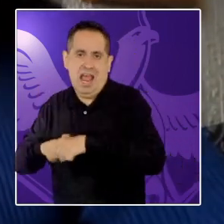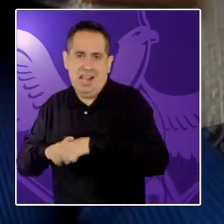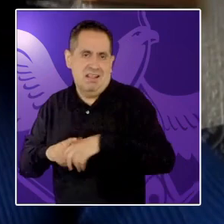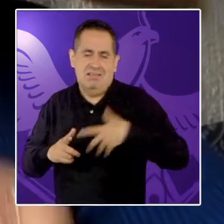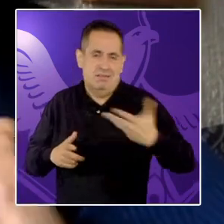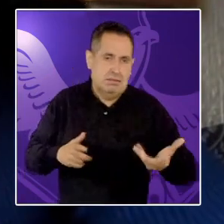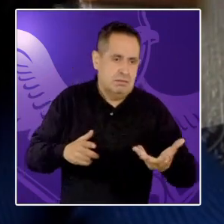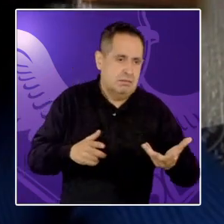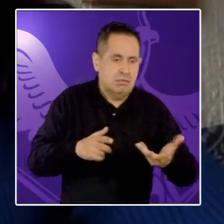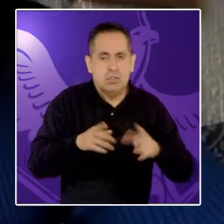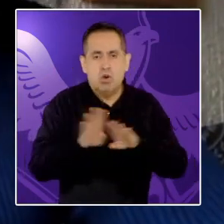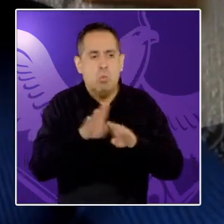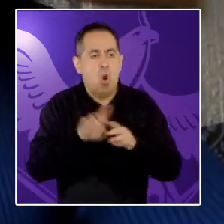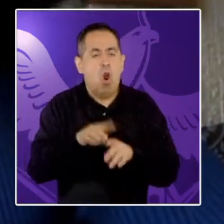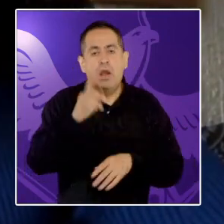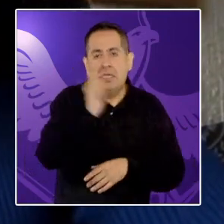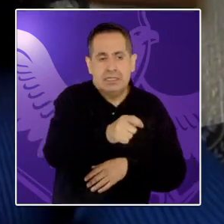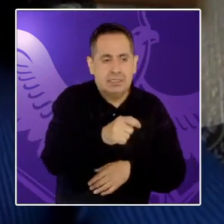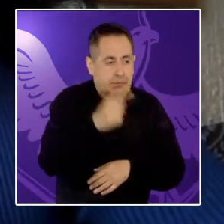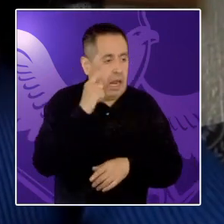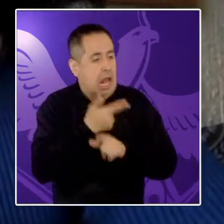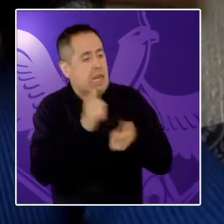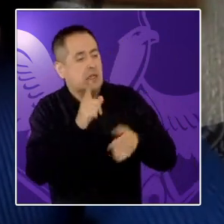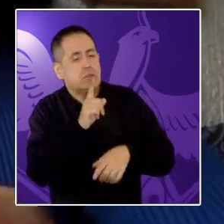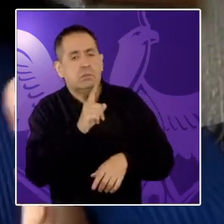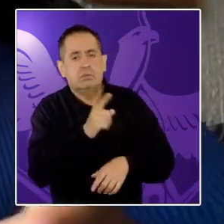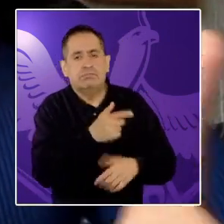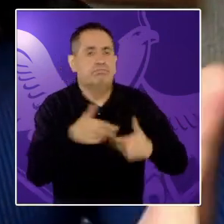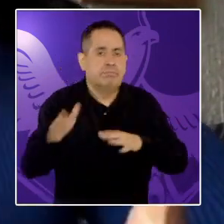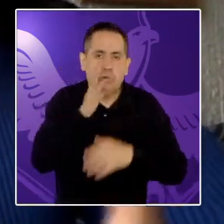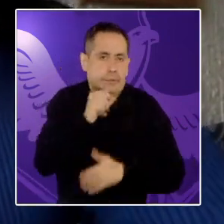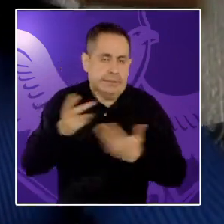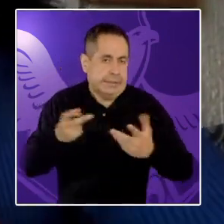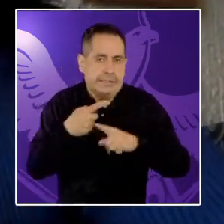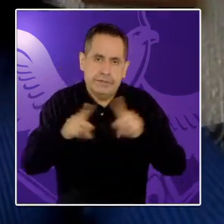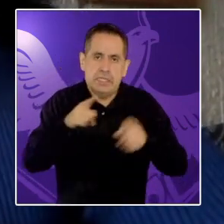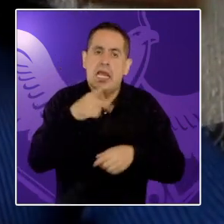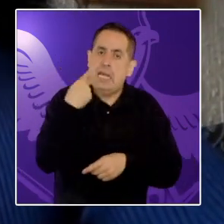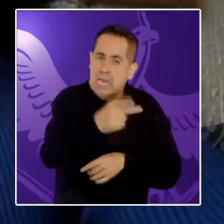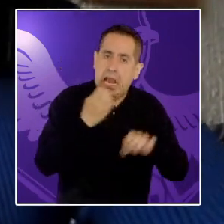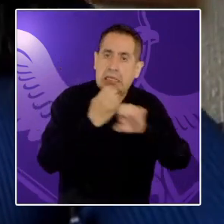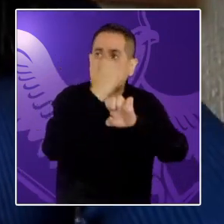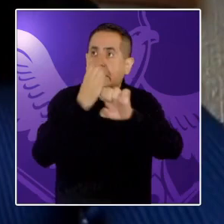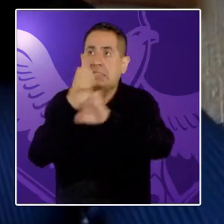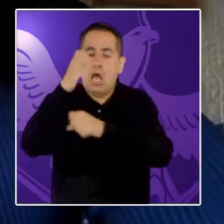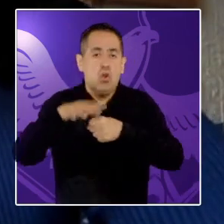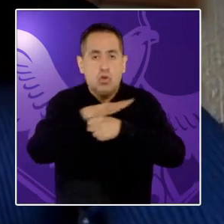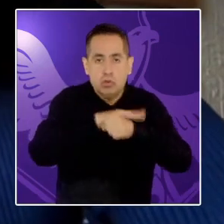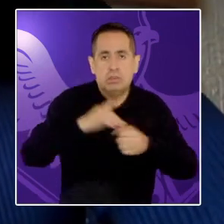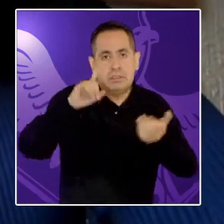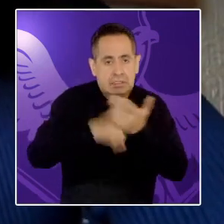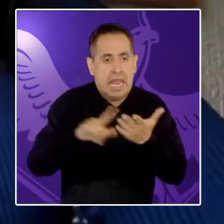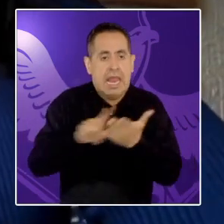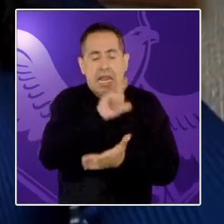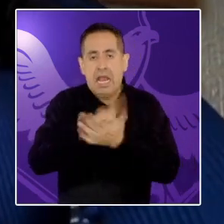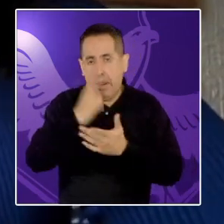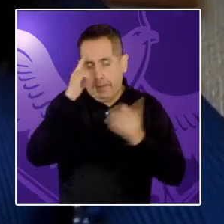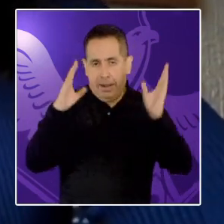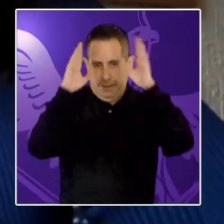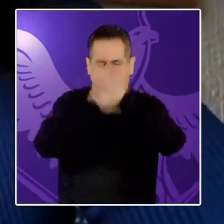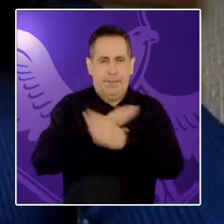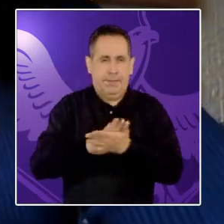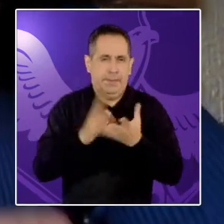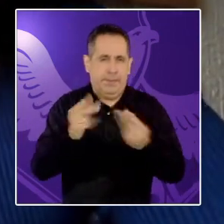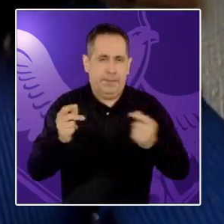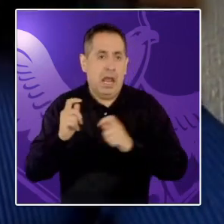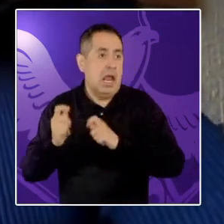local. No hay ningún caso a nivel federal que quepa dentro de este supuesto. De manera que es necesario que las